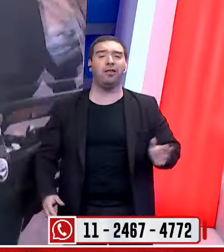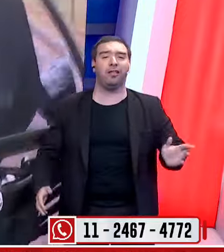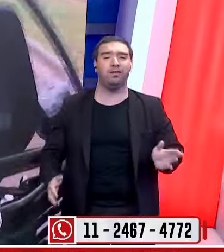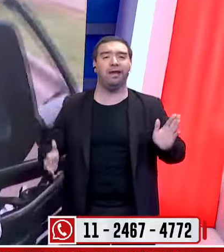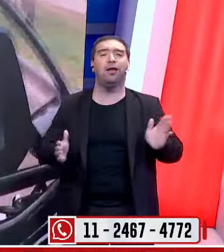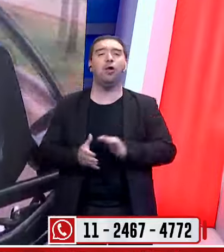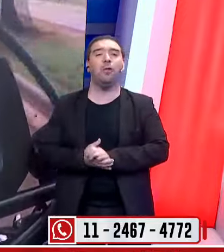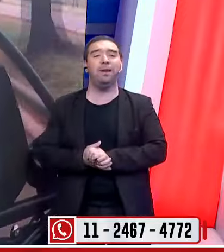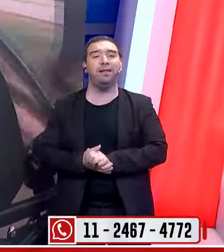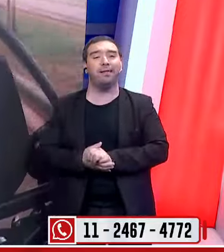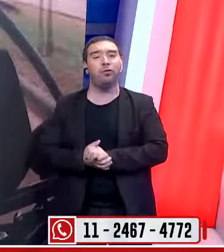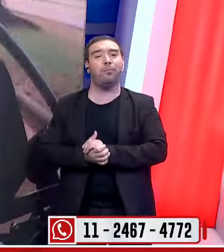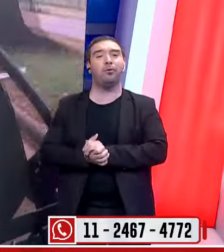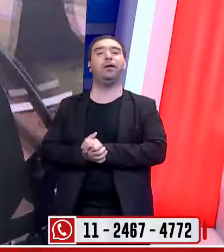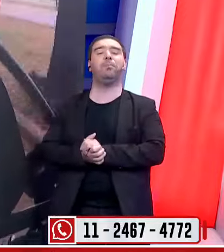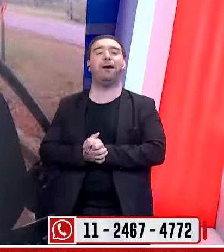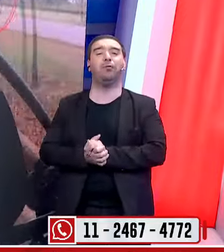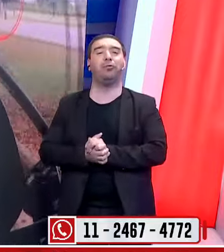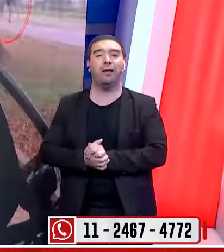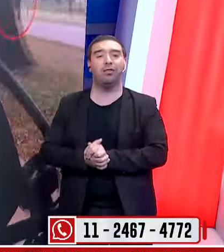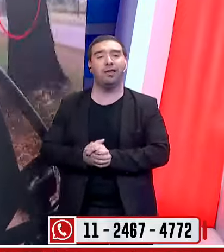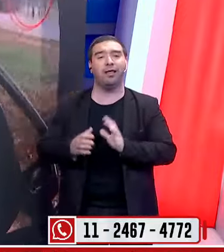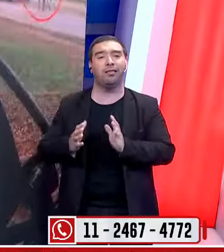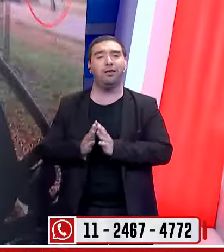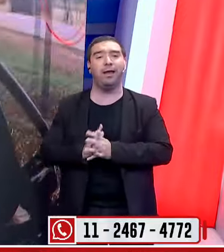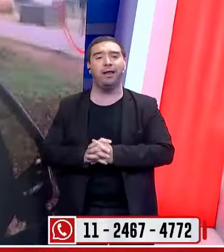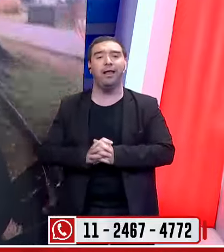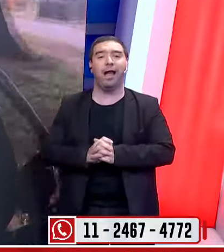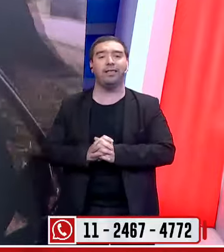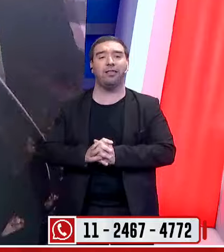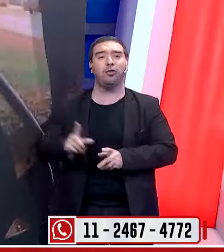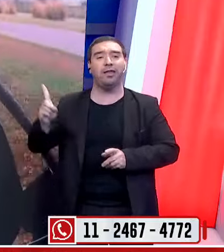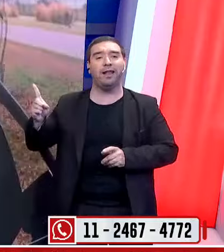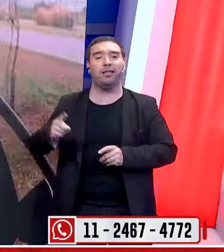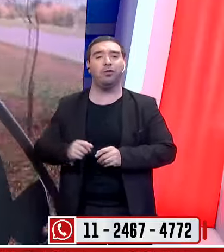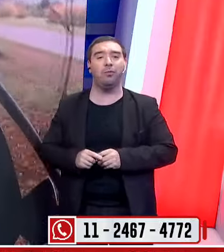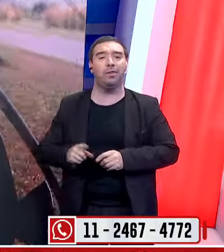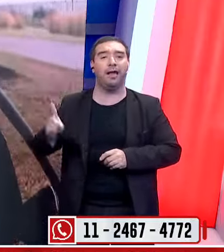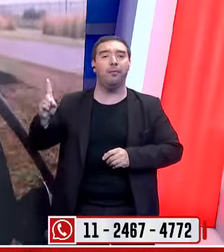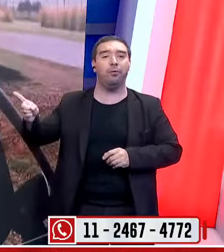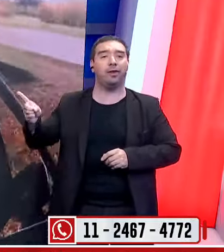las lesiones, así que completita, todo por no querer pagar un trago. Así que así le va a ir a este señor si quiere